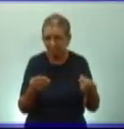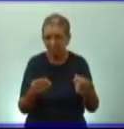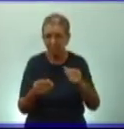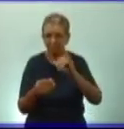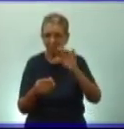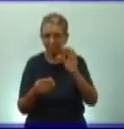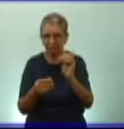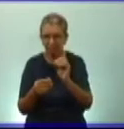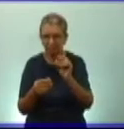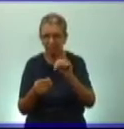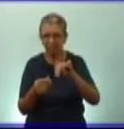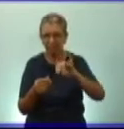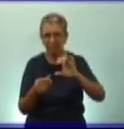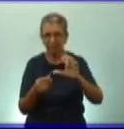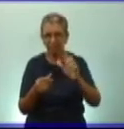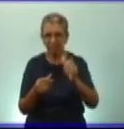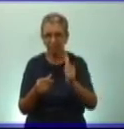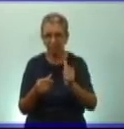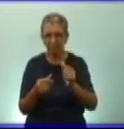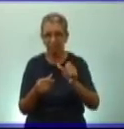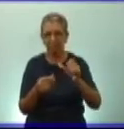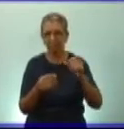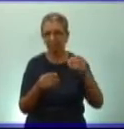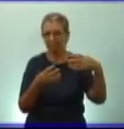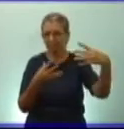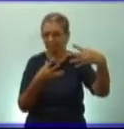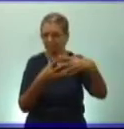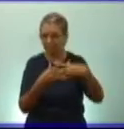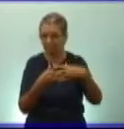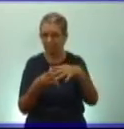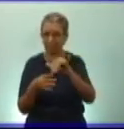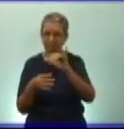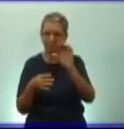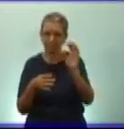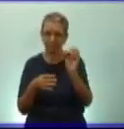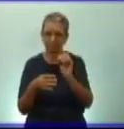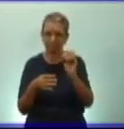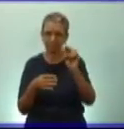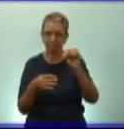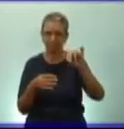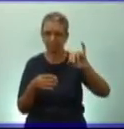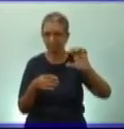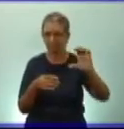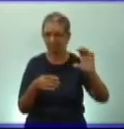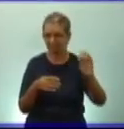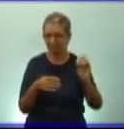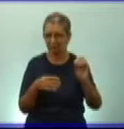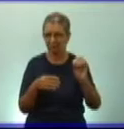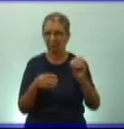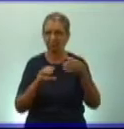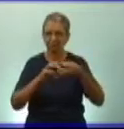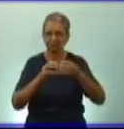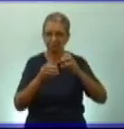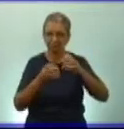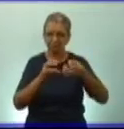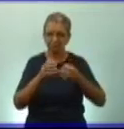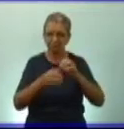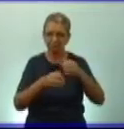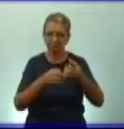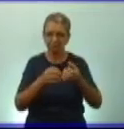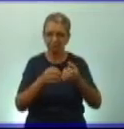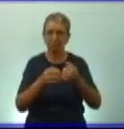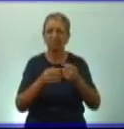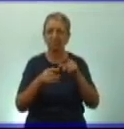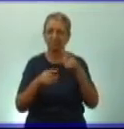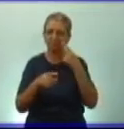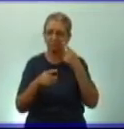enlace iónico. Estructura que explica el comportamiento de las propiedades físicas que presentan estas sustancias. Y lo vamos a ver